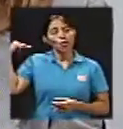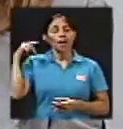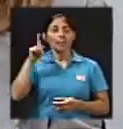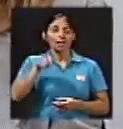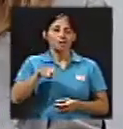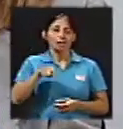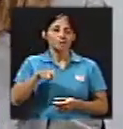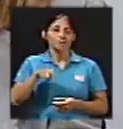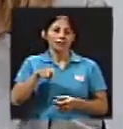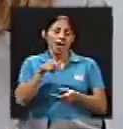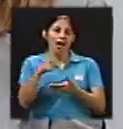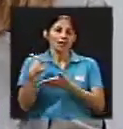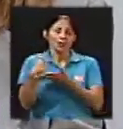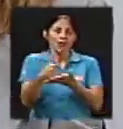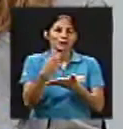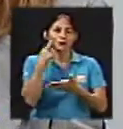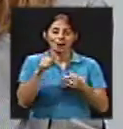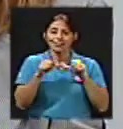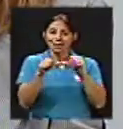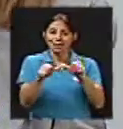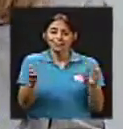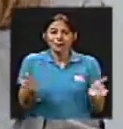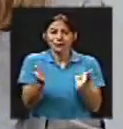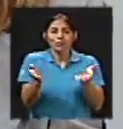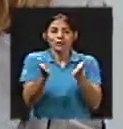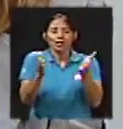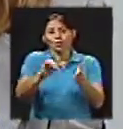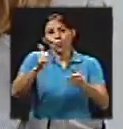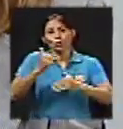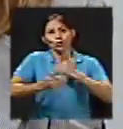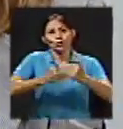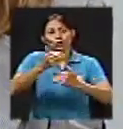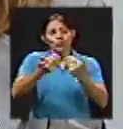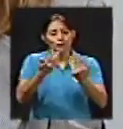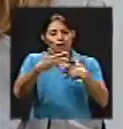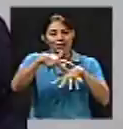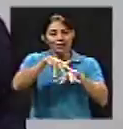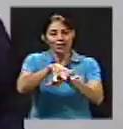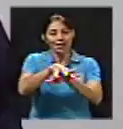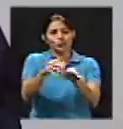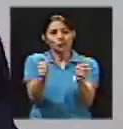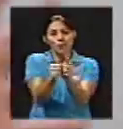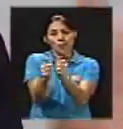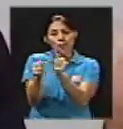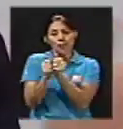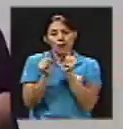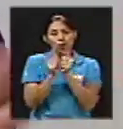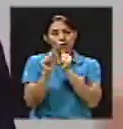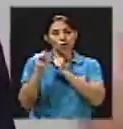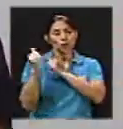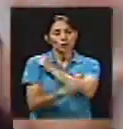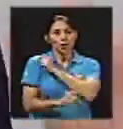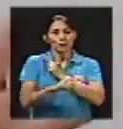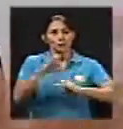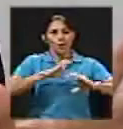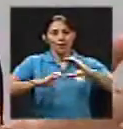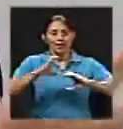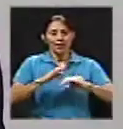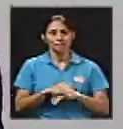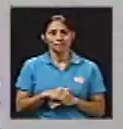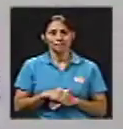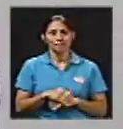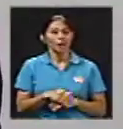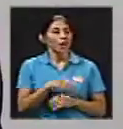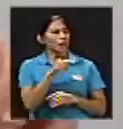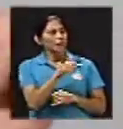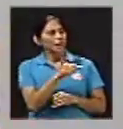debe de ayudarnos en este caso para seguir impulsando otros procesos de integración comercial. Doña Noel, en estos 20 años, en